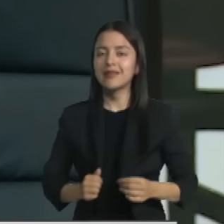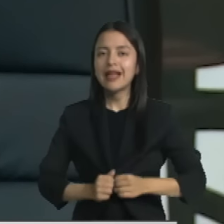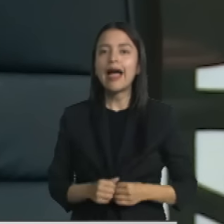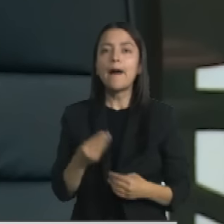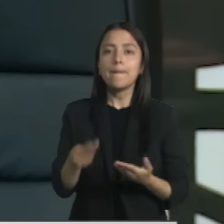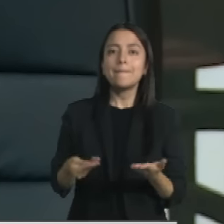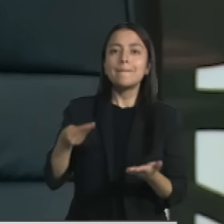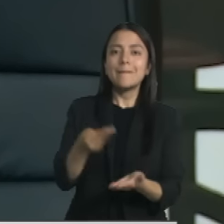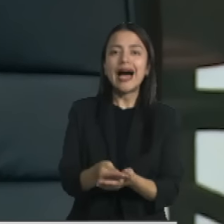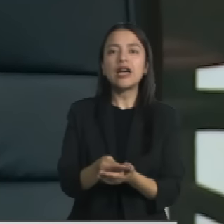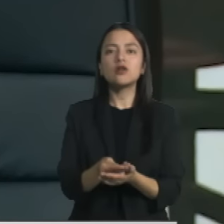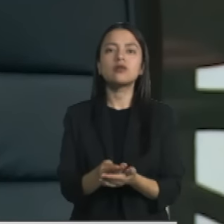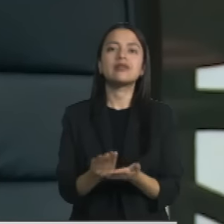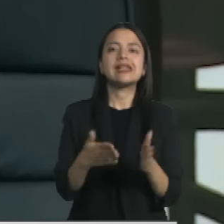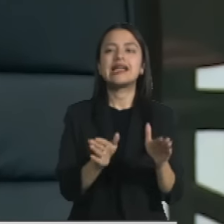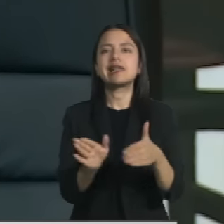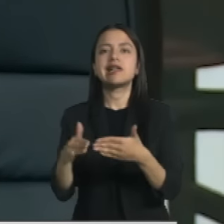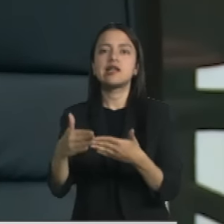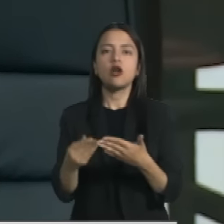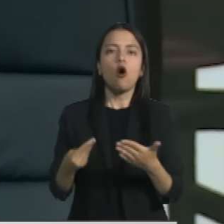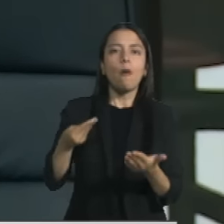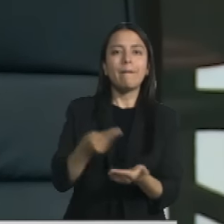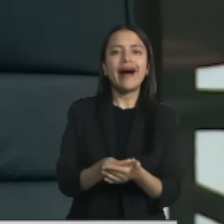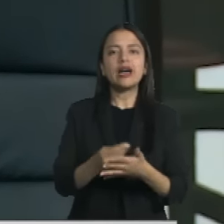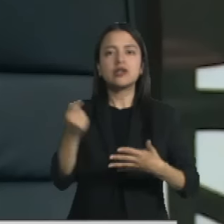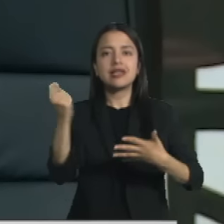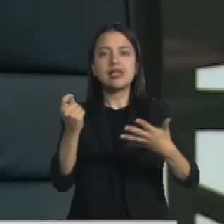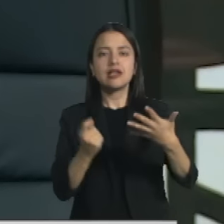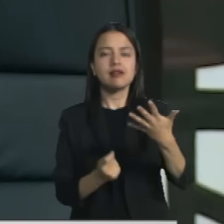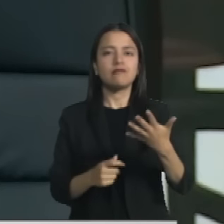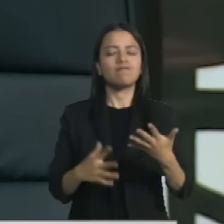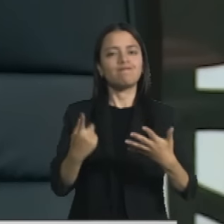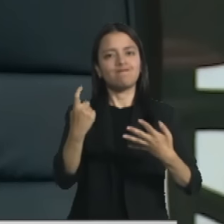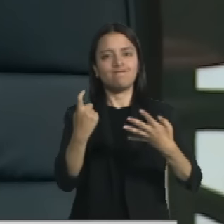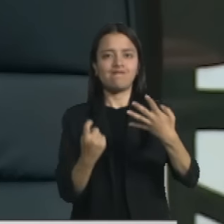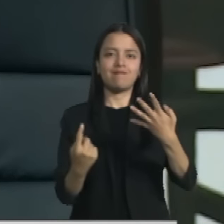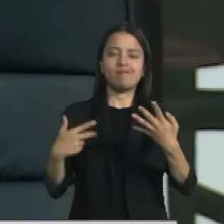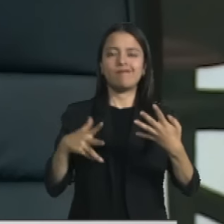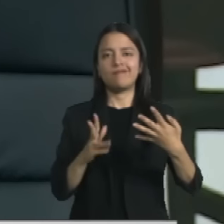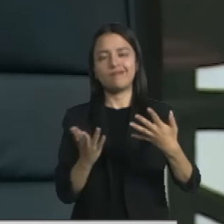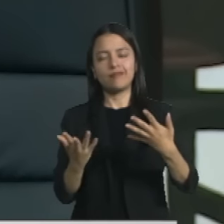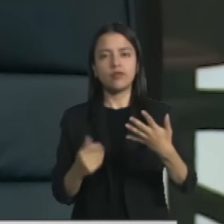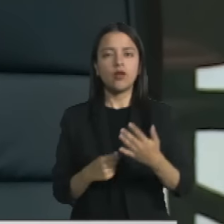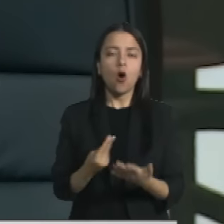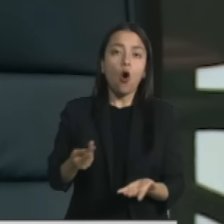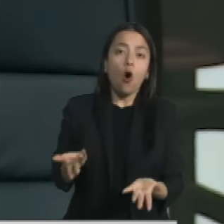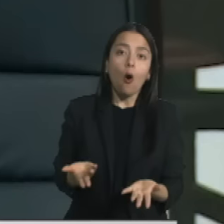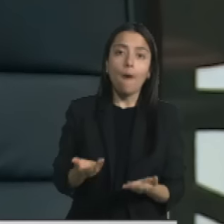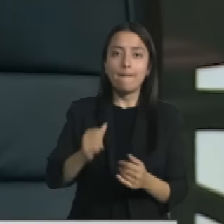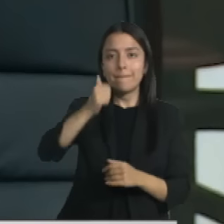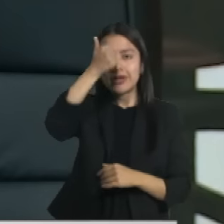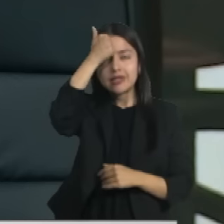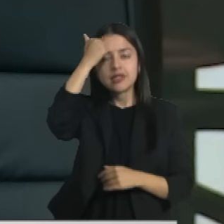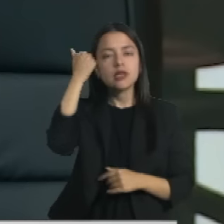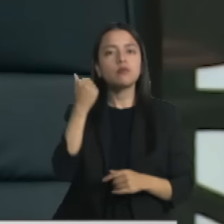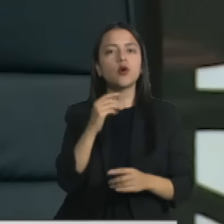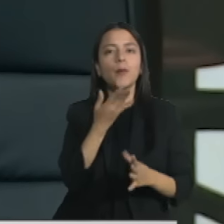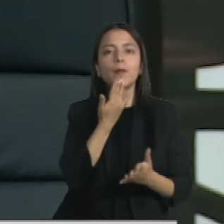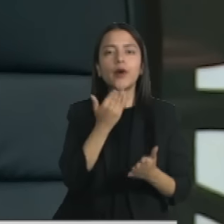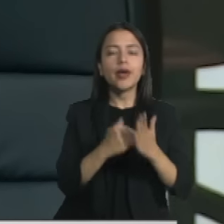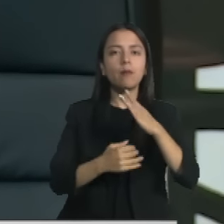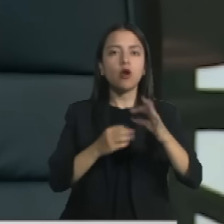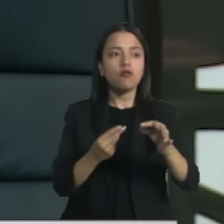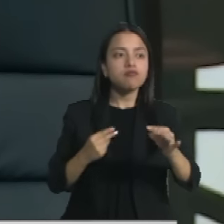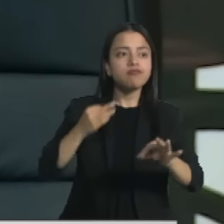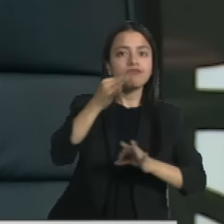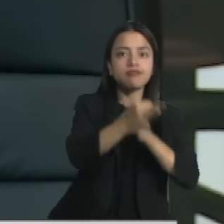por ejemplo, no se han cumplido con los criterios de permanencia, de pertinencia en los programas de transferencias monetarias